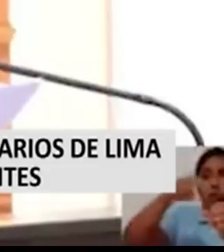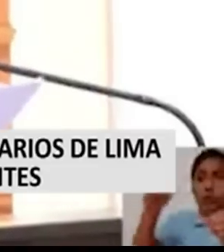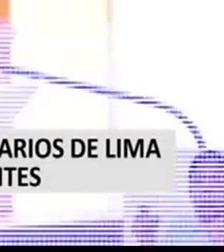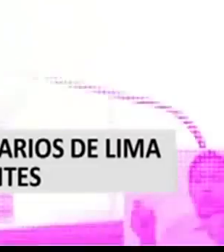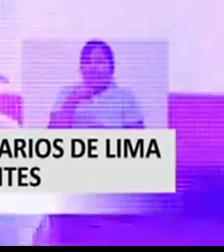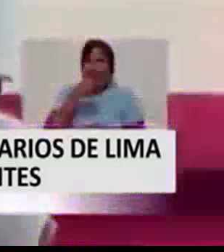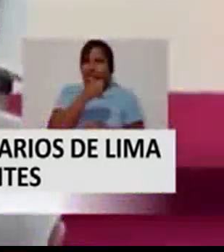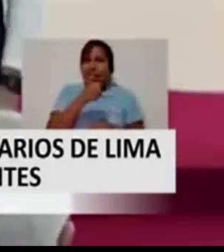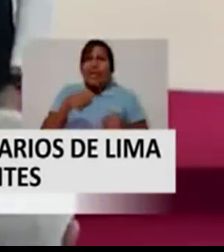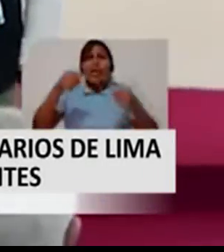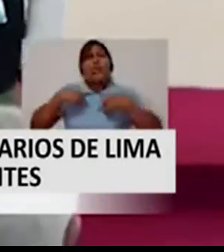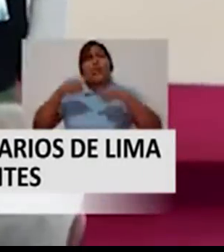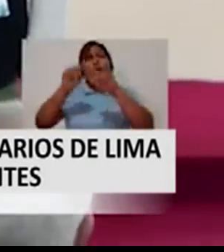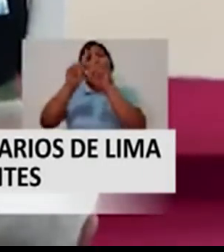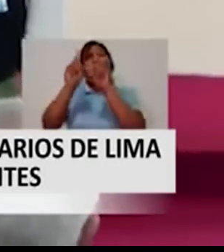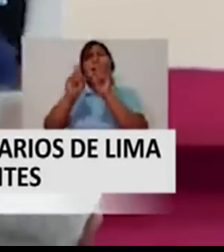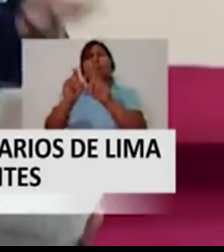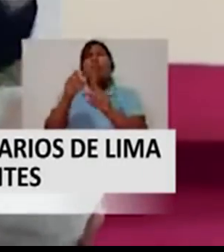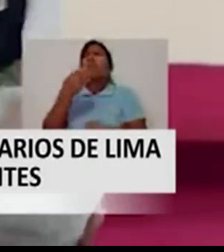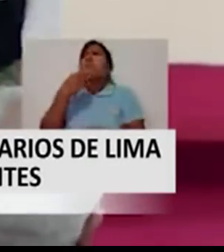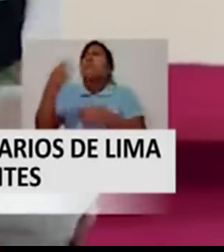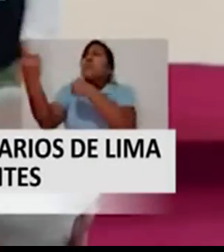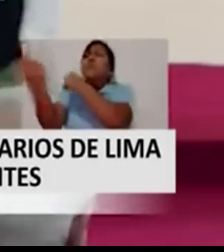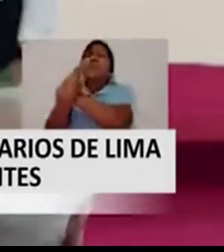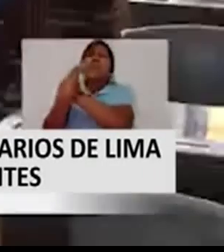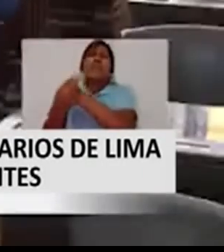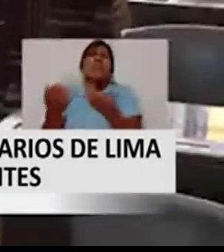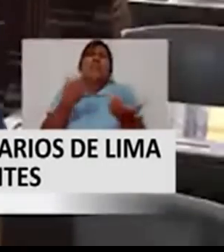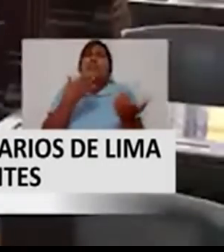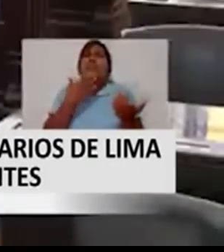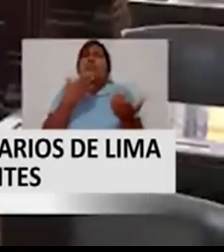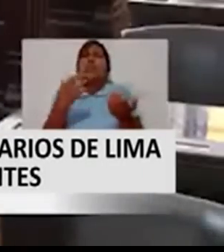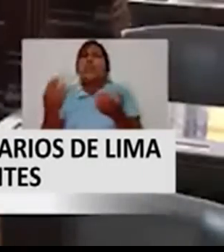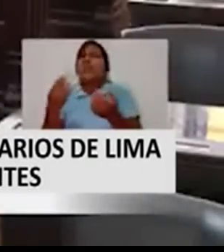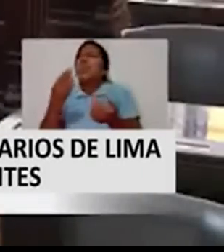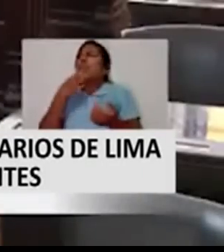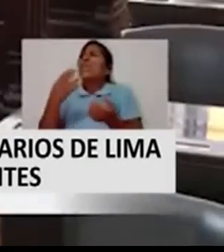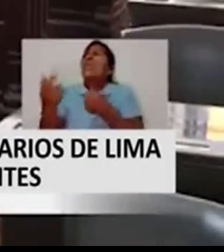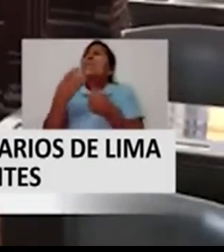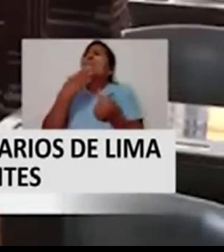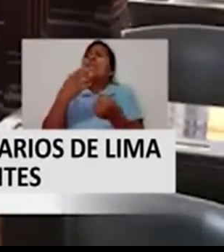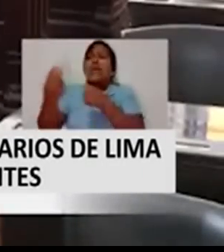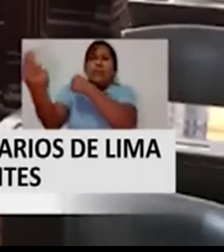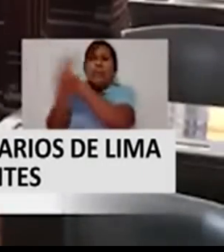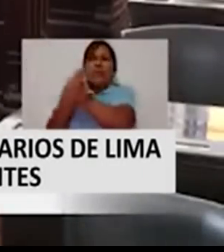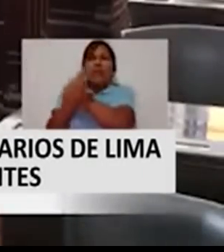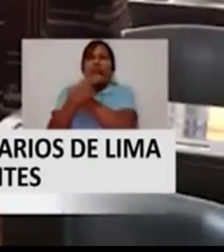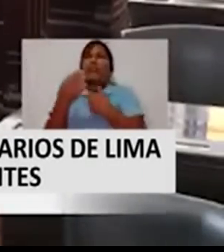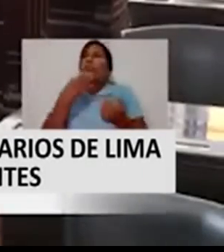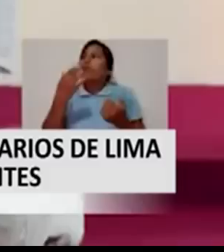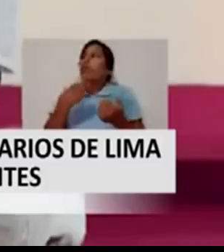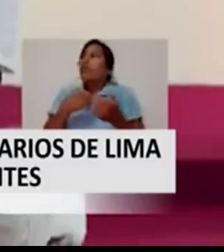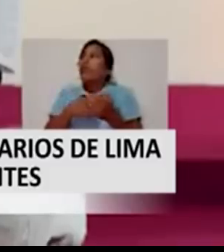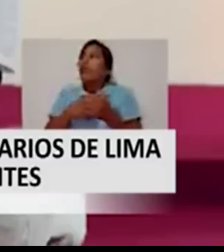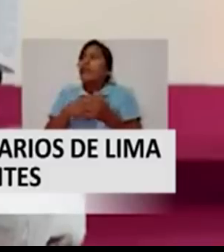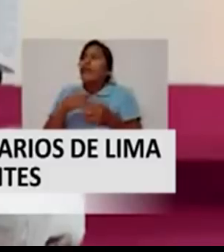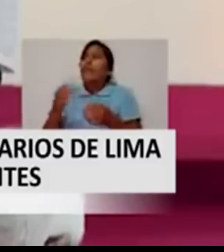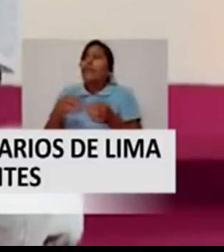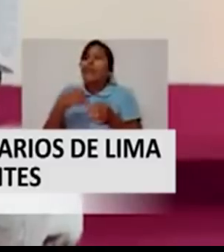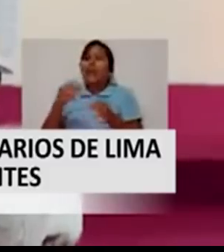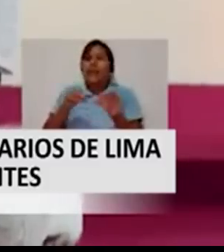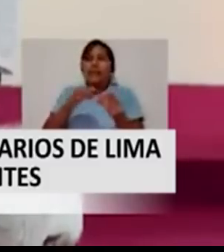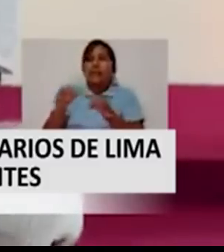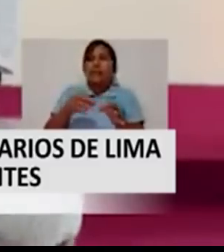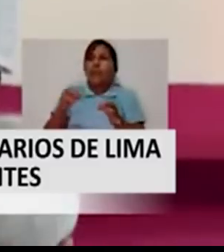sea el caso. En la última sesión del Consejo Municipal se decidió instalar una comisión que investigue al